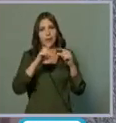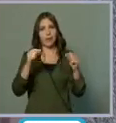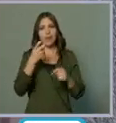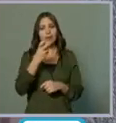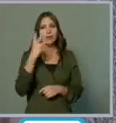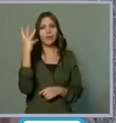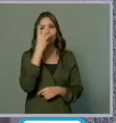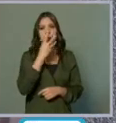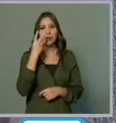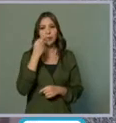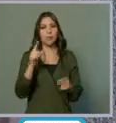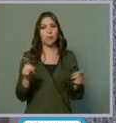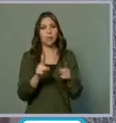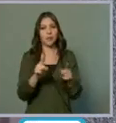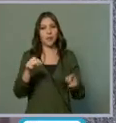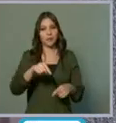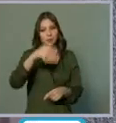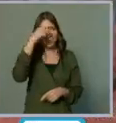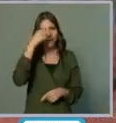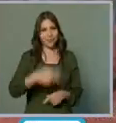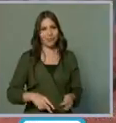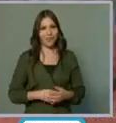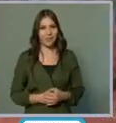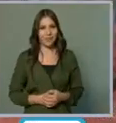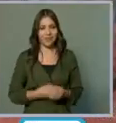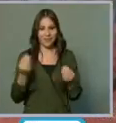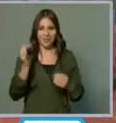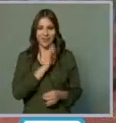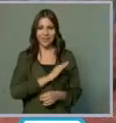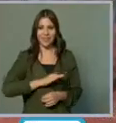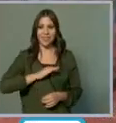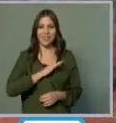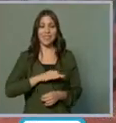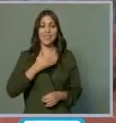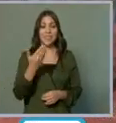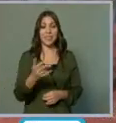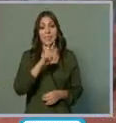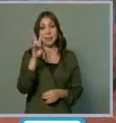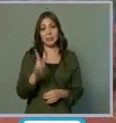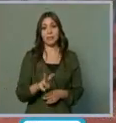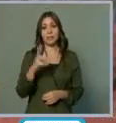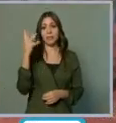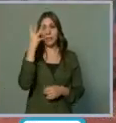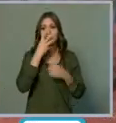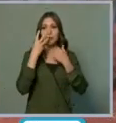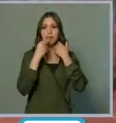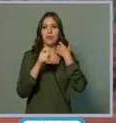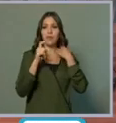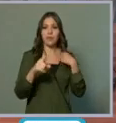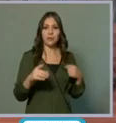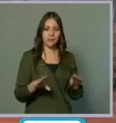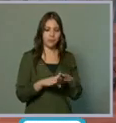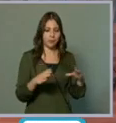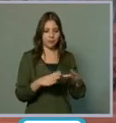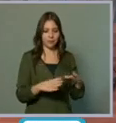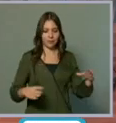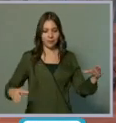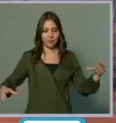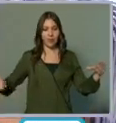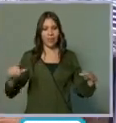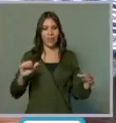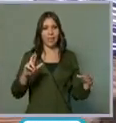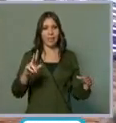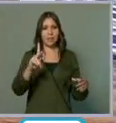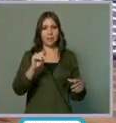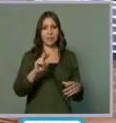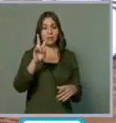esta bella música aquí en México. Pues muchas felicidades, de verdad. Aparte es muy bella el arpa, su instrumento, que sin duda